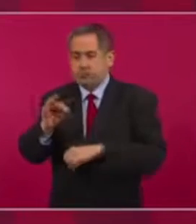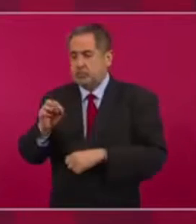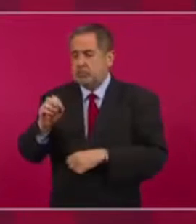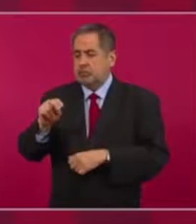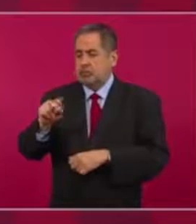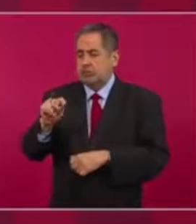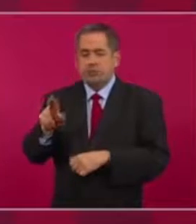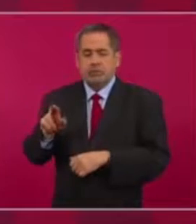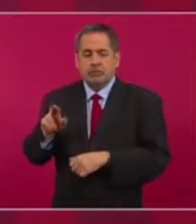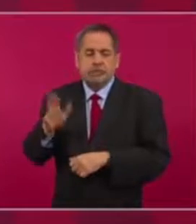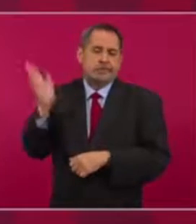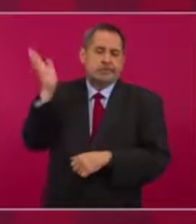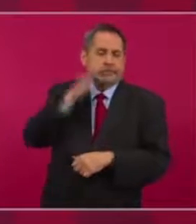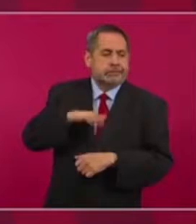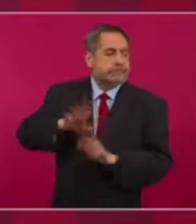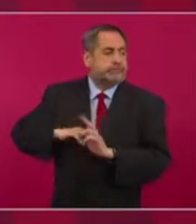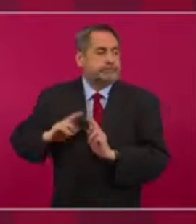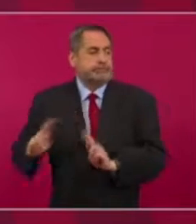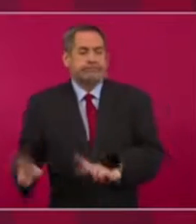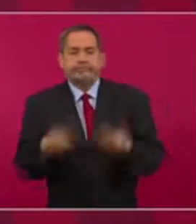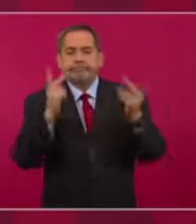una reserva.